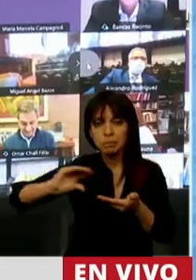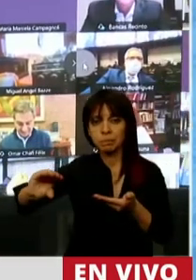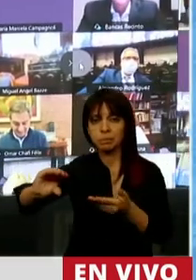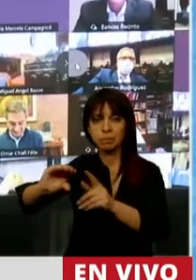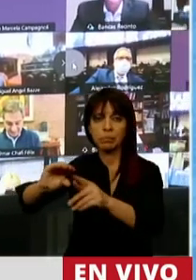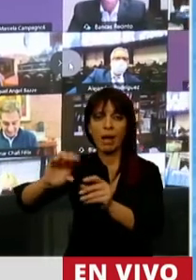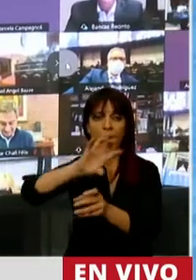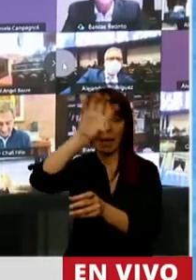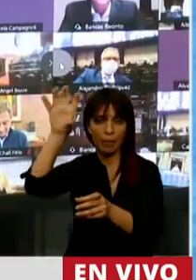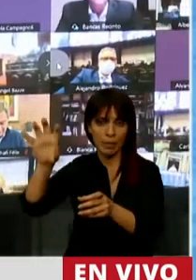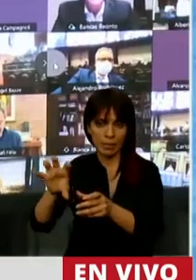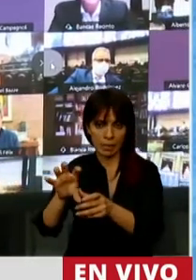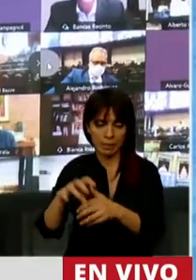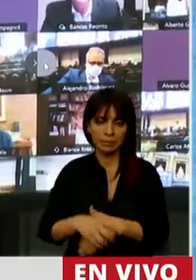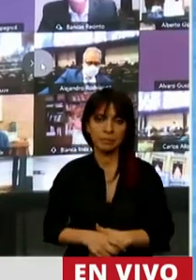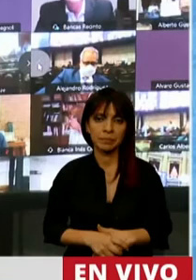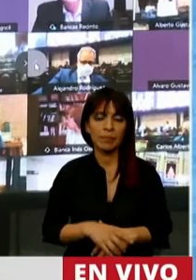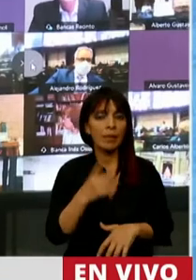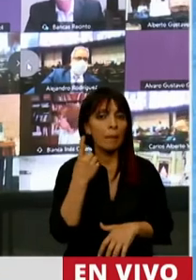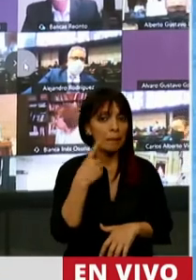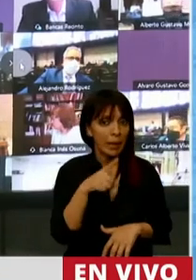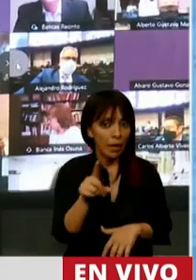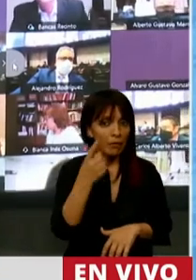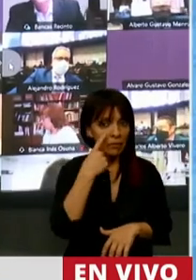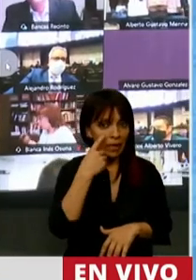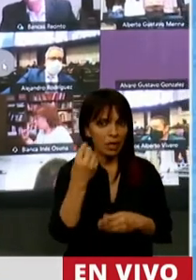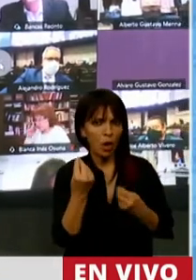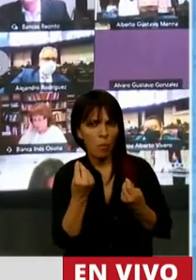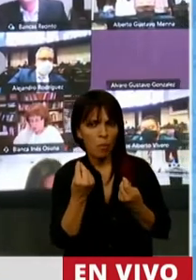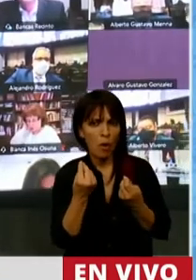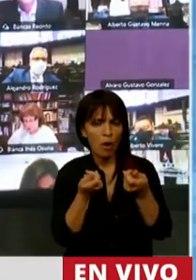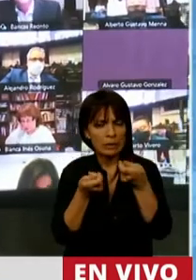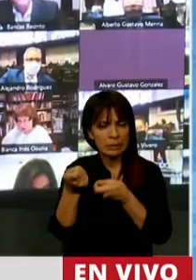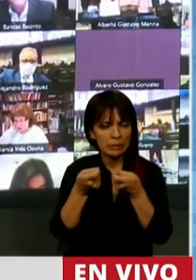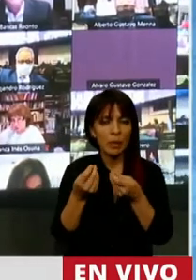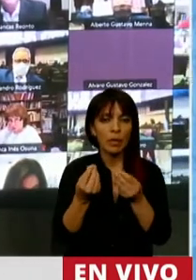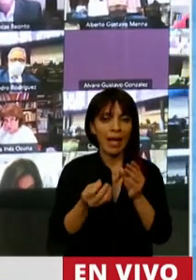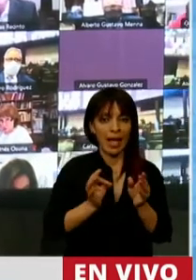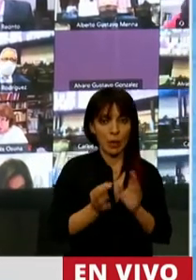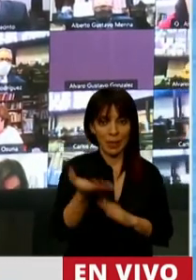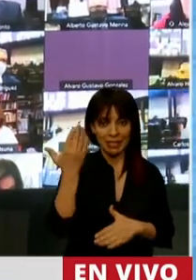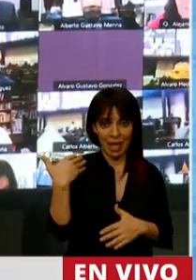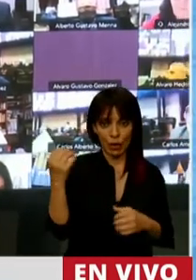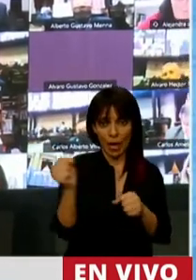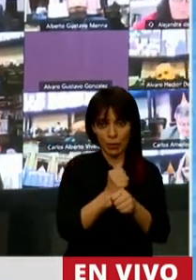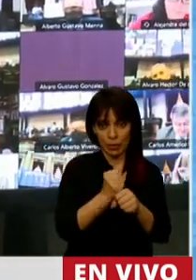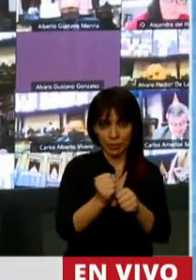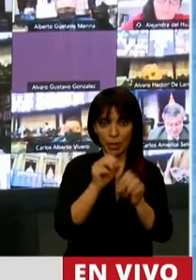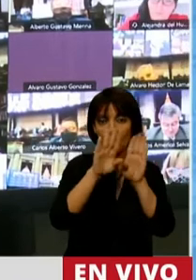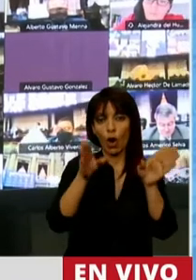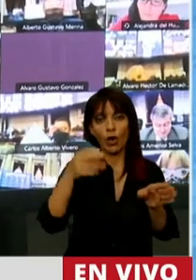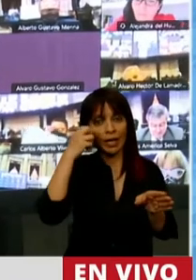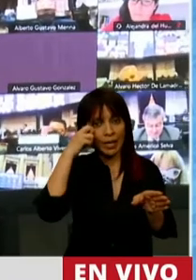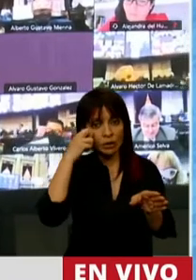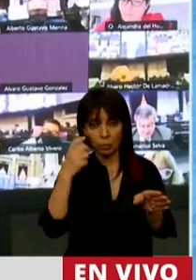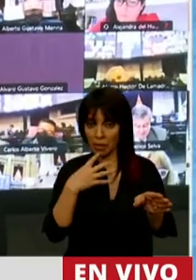100% a las provincias. Y vea usted cómo condicionan. Porque cuando se aprobamos el año pasado, cuando el Congreso aprobó,